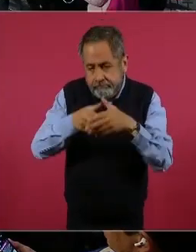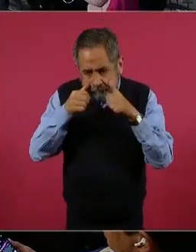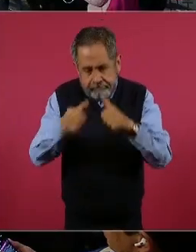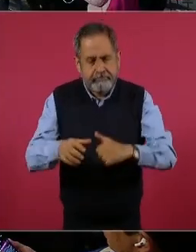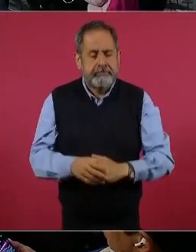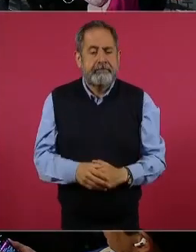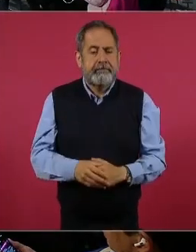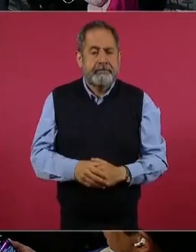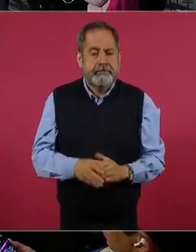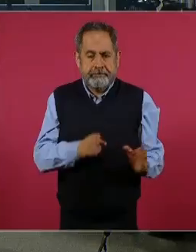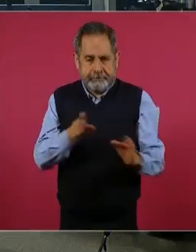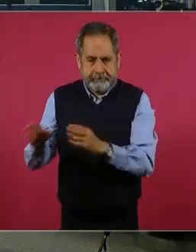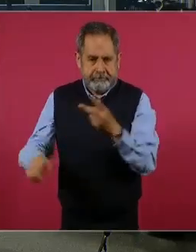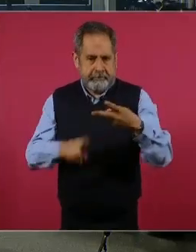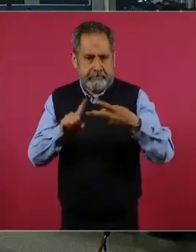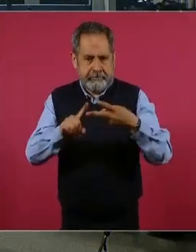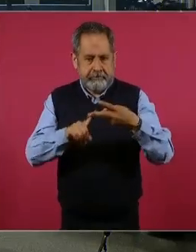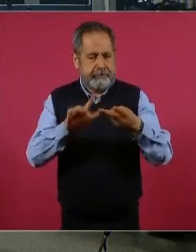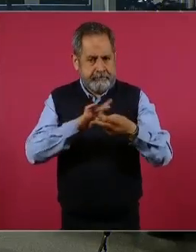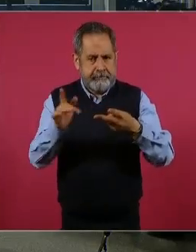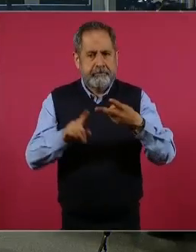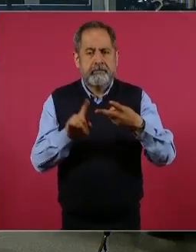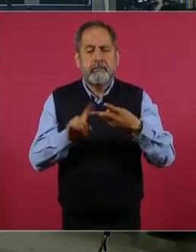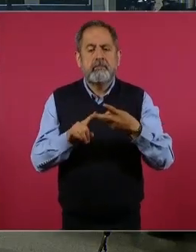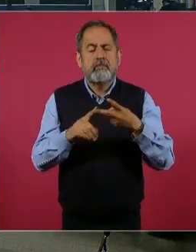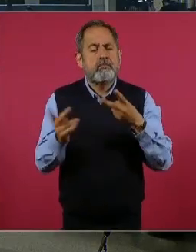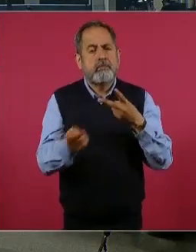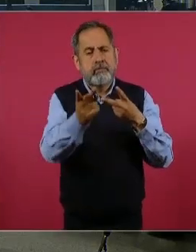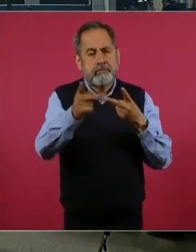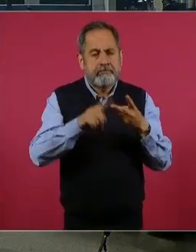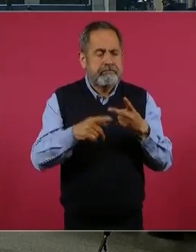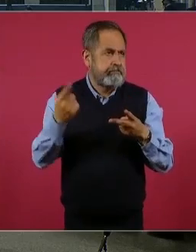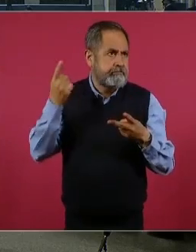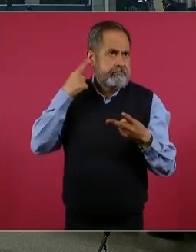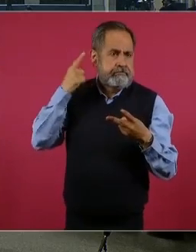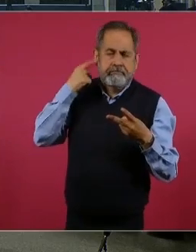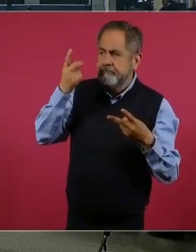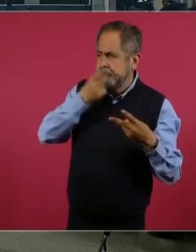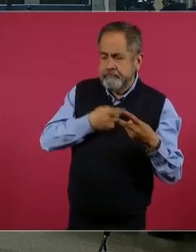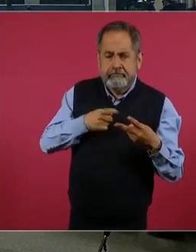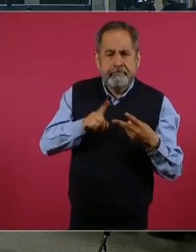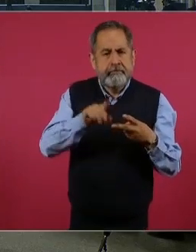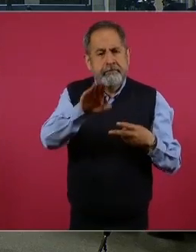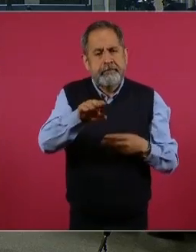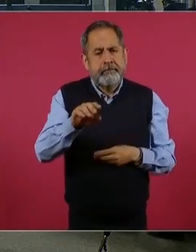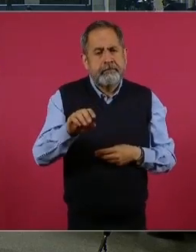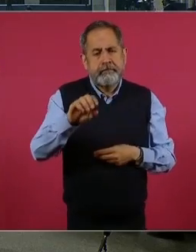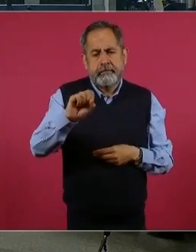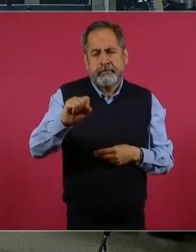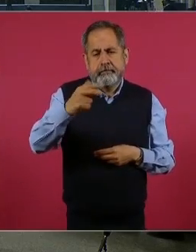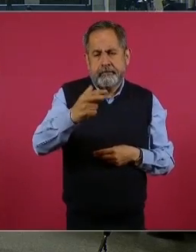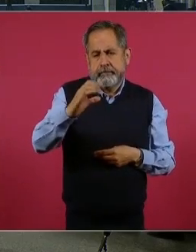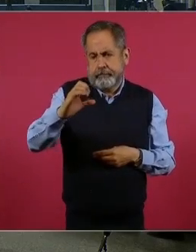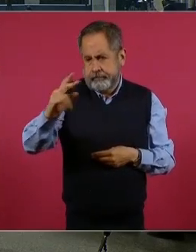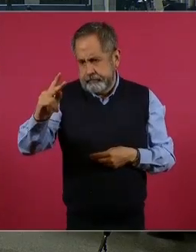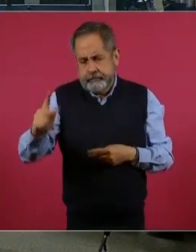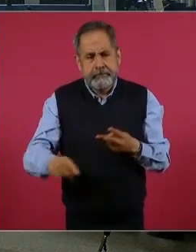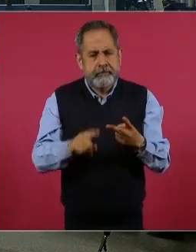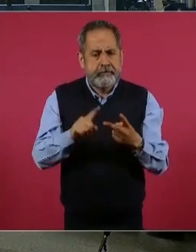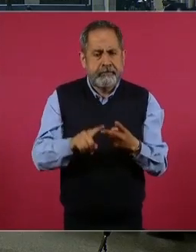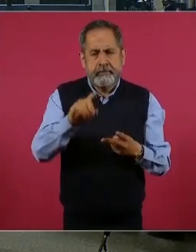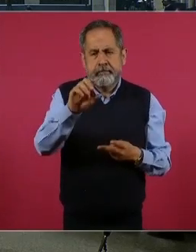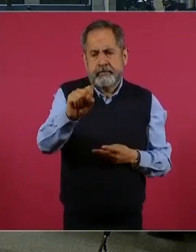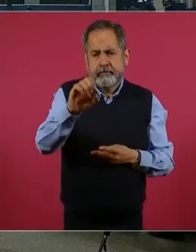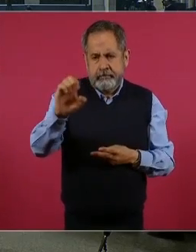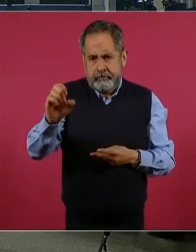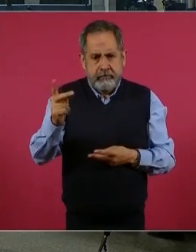gracias. La segunda pregunta es, bueno, hemos tenido conocimiento de que la Secretaría de Hacienda y la Secretaría de